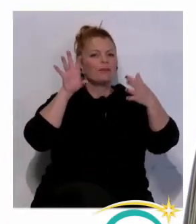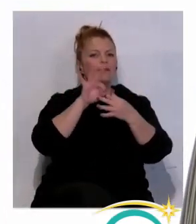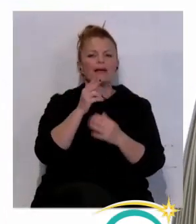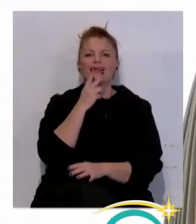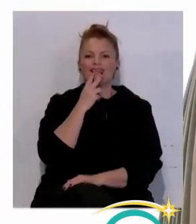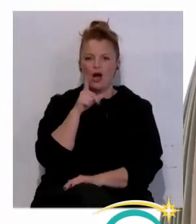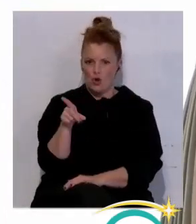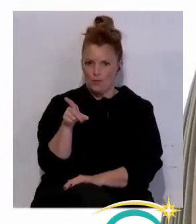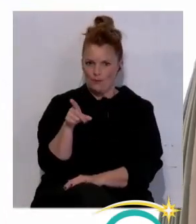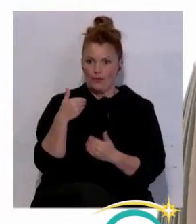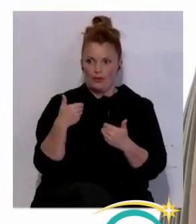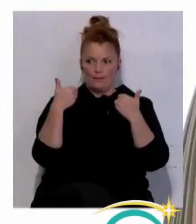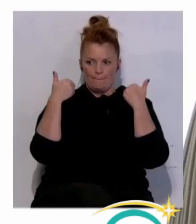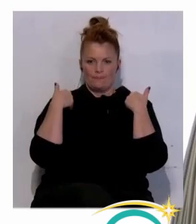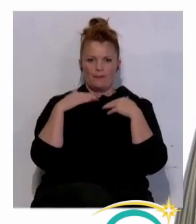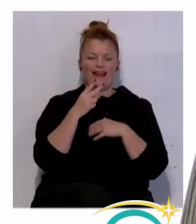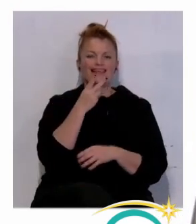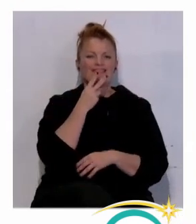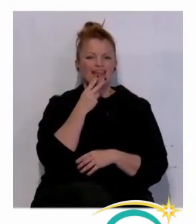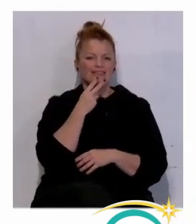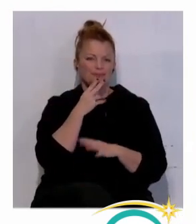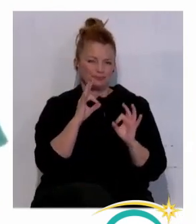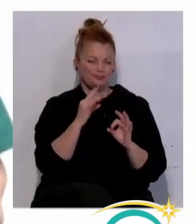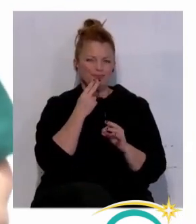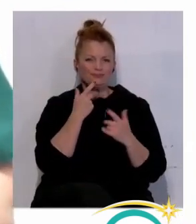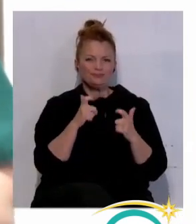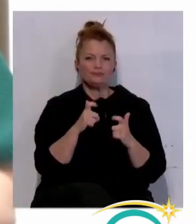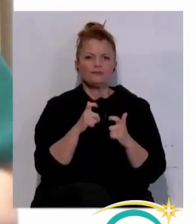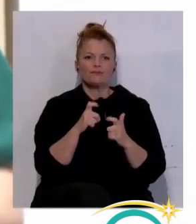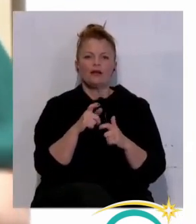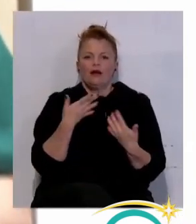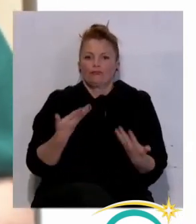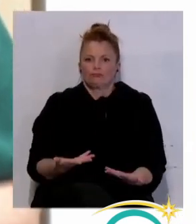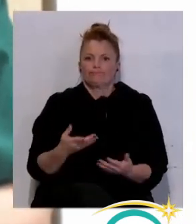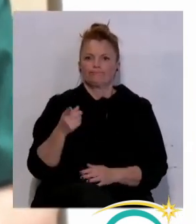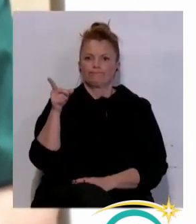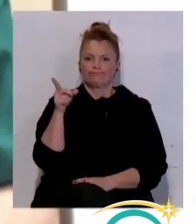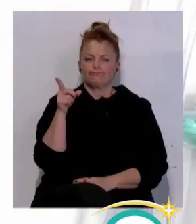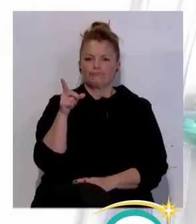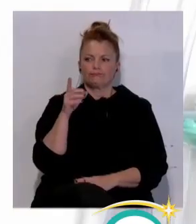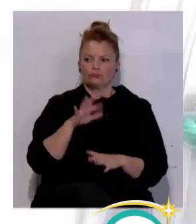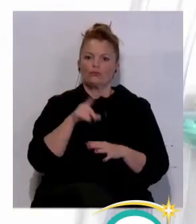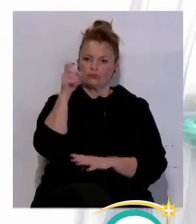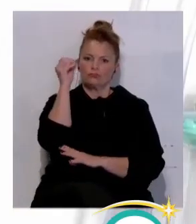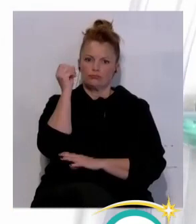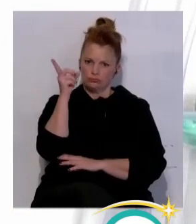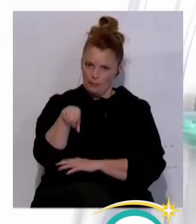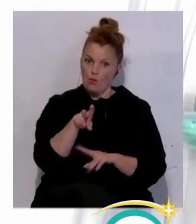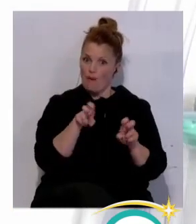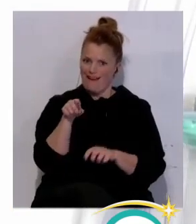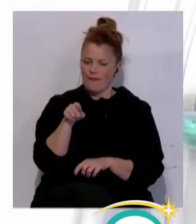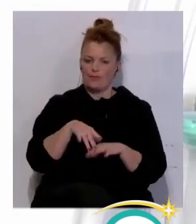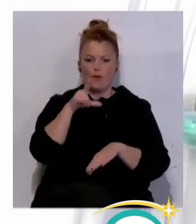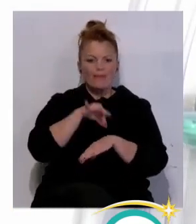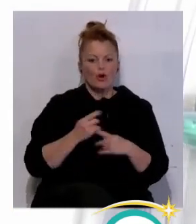está encargada del tema de la deshabitación tabáquica, entonces la va a dar también, pero estamos el